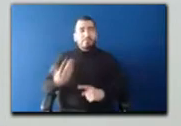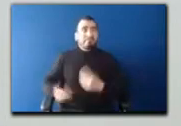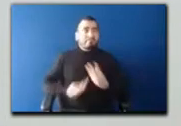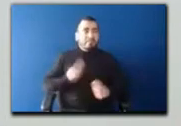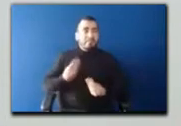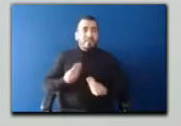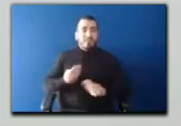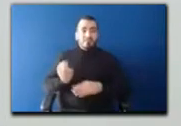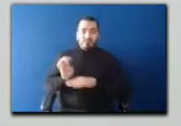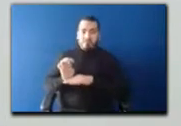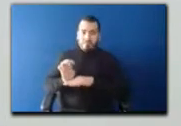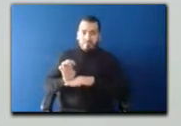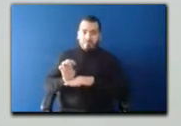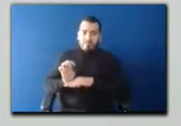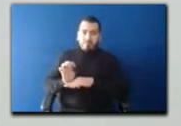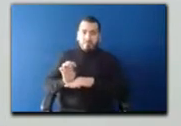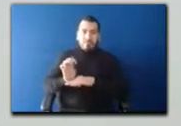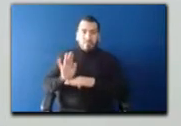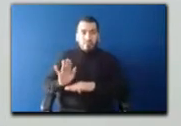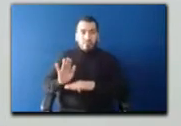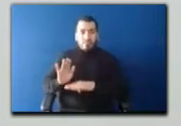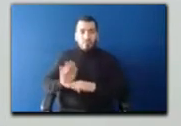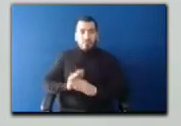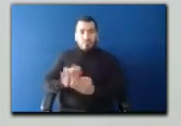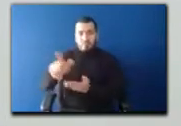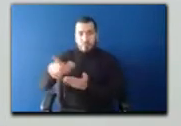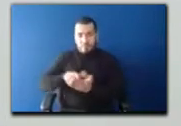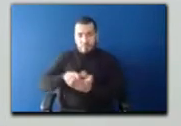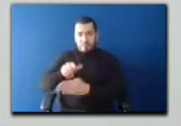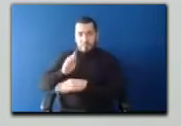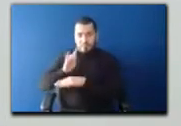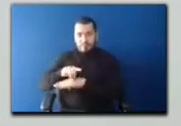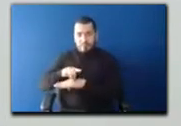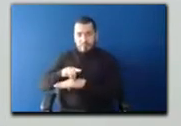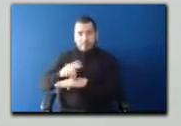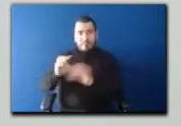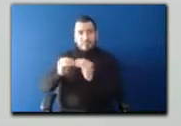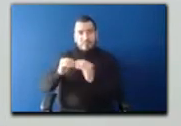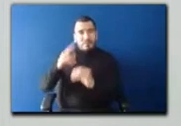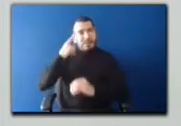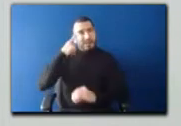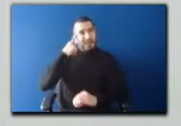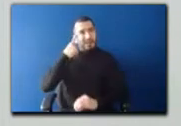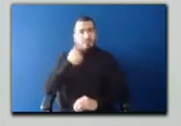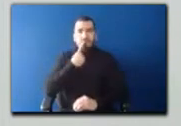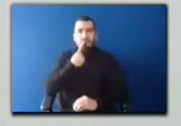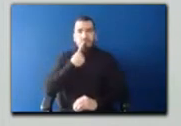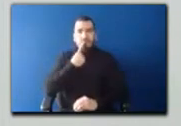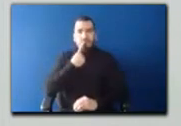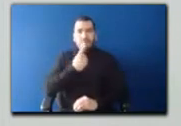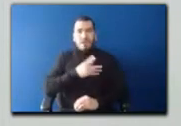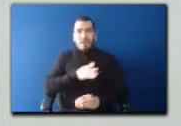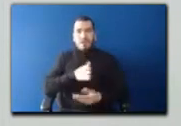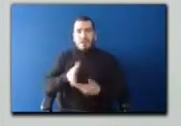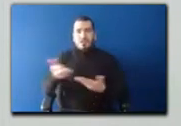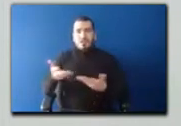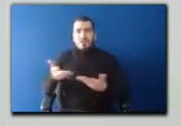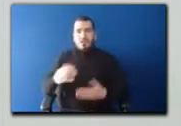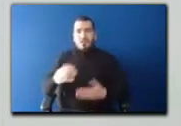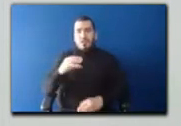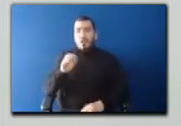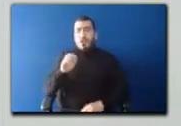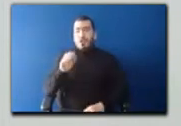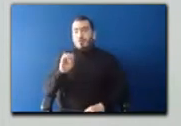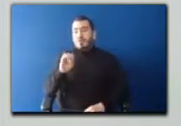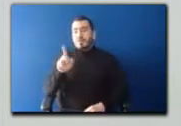públicas, listadas, me refiero, pero siempre se nos viene a la cabeza ir a donde un comisionista de bolsa para comprar o para vender una acción. Hoy, en